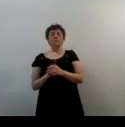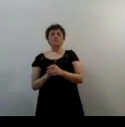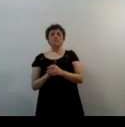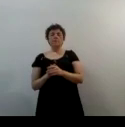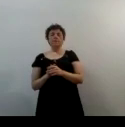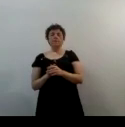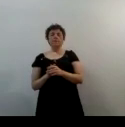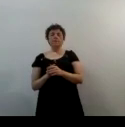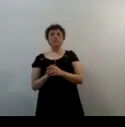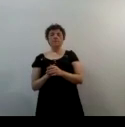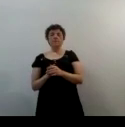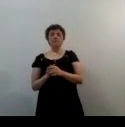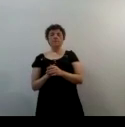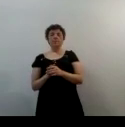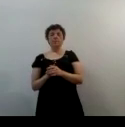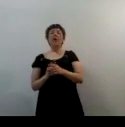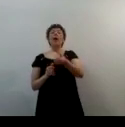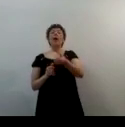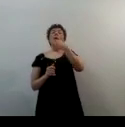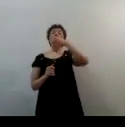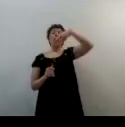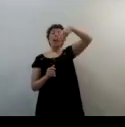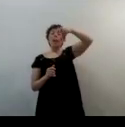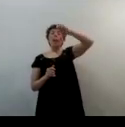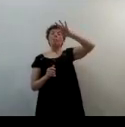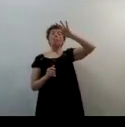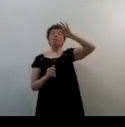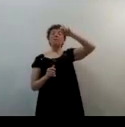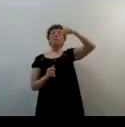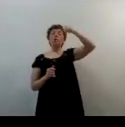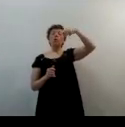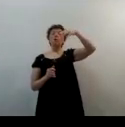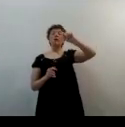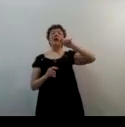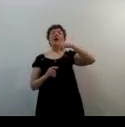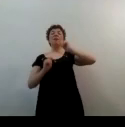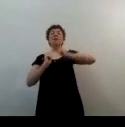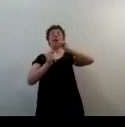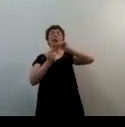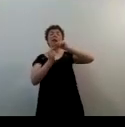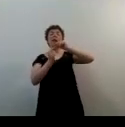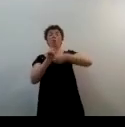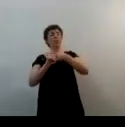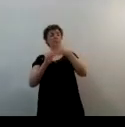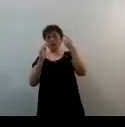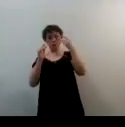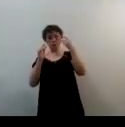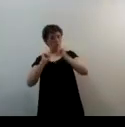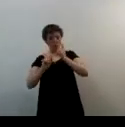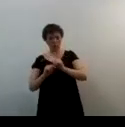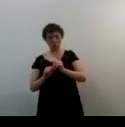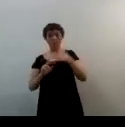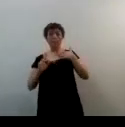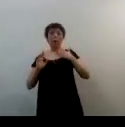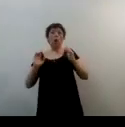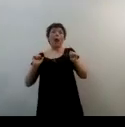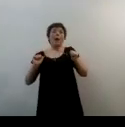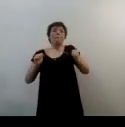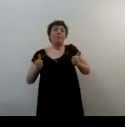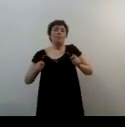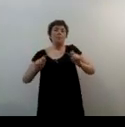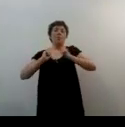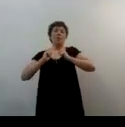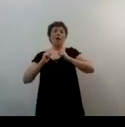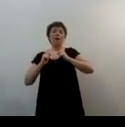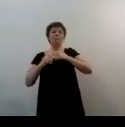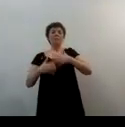no produce hipoglucemias. El problema sí que es cierto que la metformina, sobre todo al principio, sí que te produce algunas